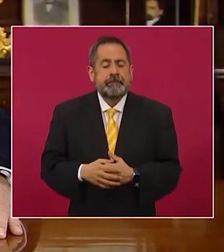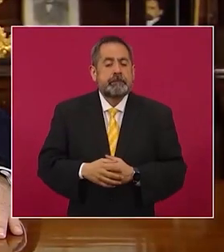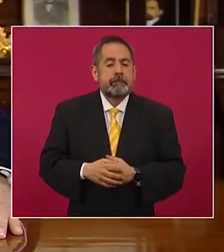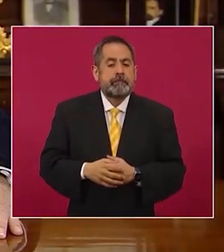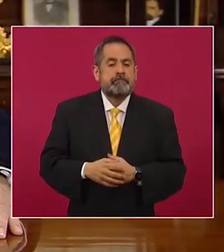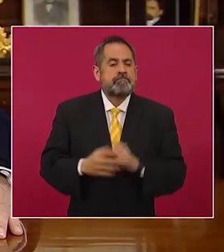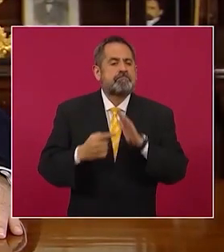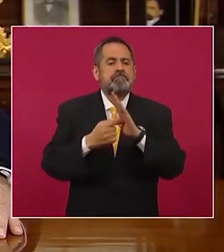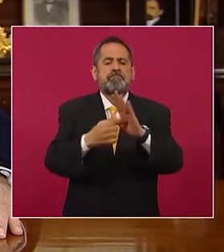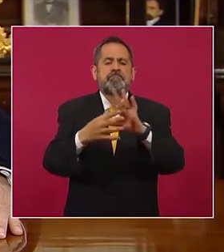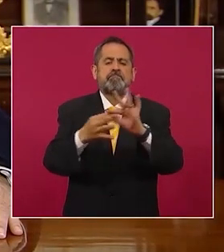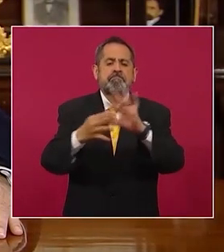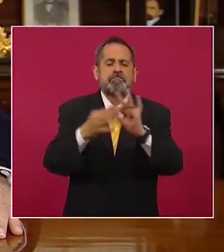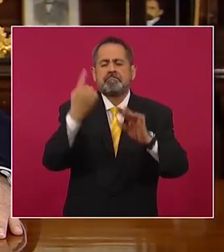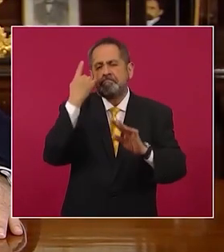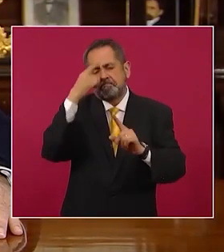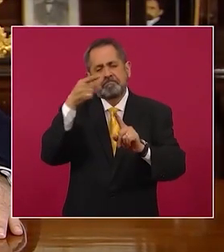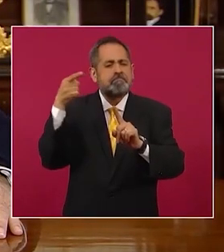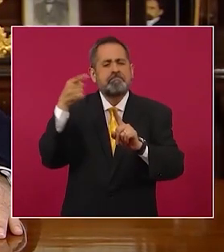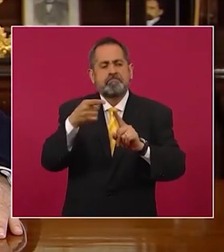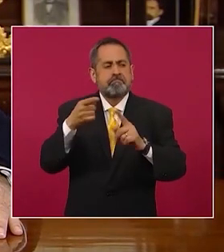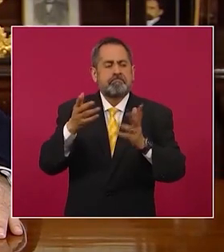el propósito fundamental